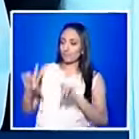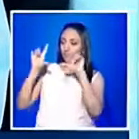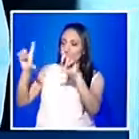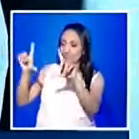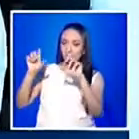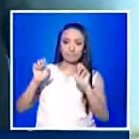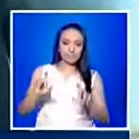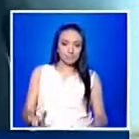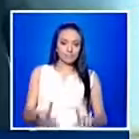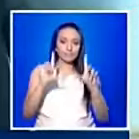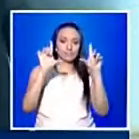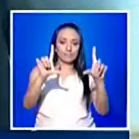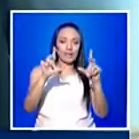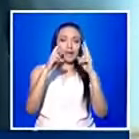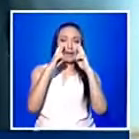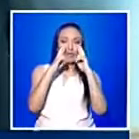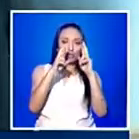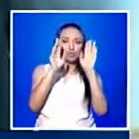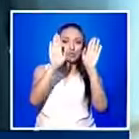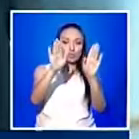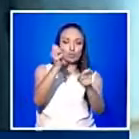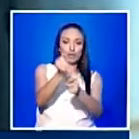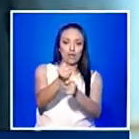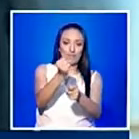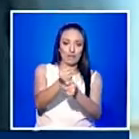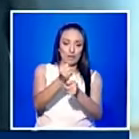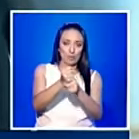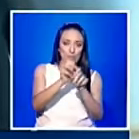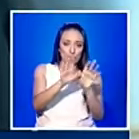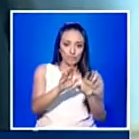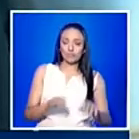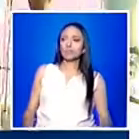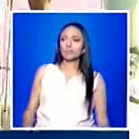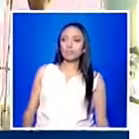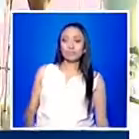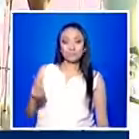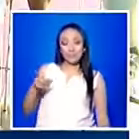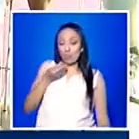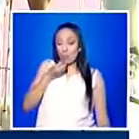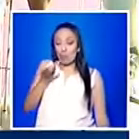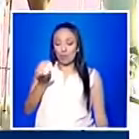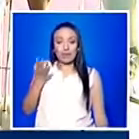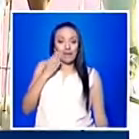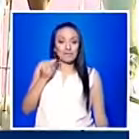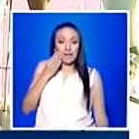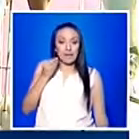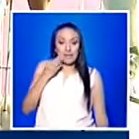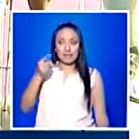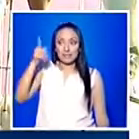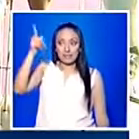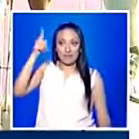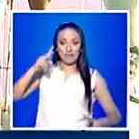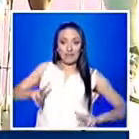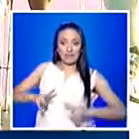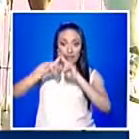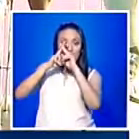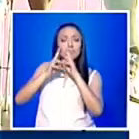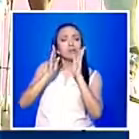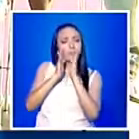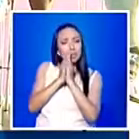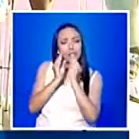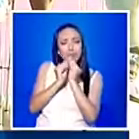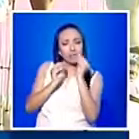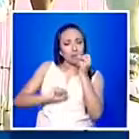condecoración Perla del Pacífico al mérito deportivo. La campeona paralímpica relató su experiencia en Francia y pidió mayor apoyo de